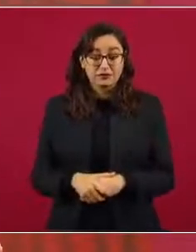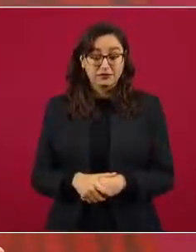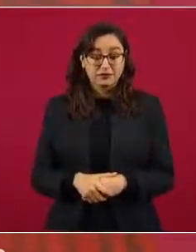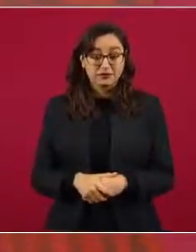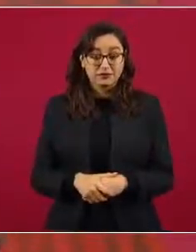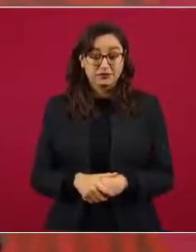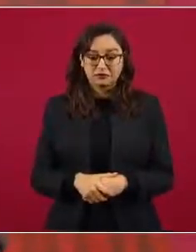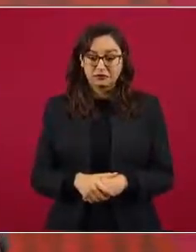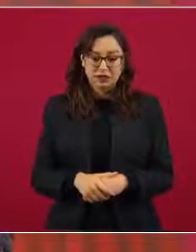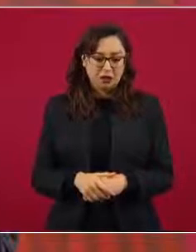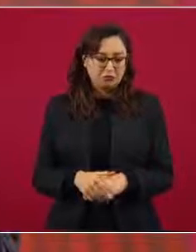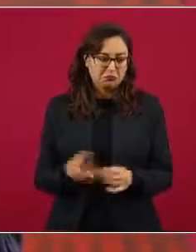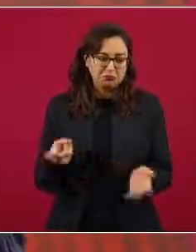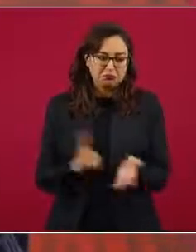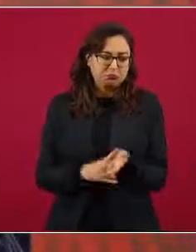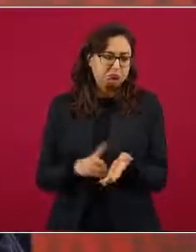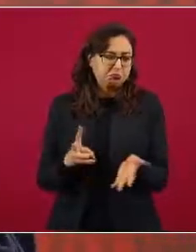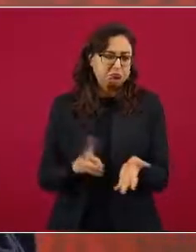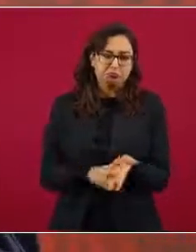que valía cuando mucho